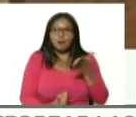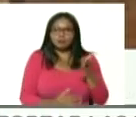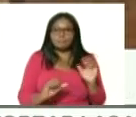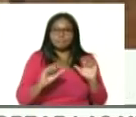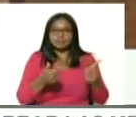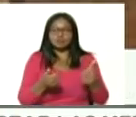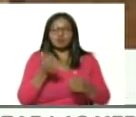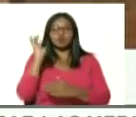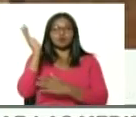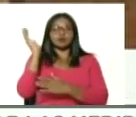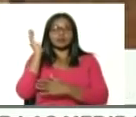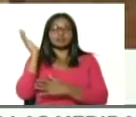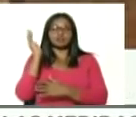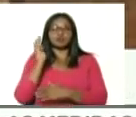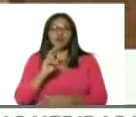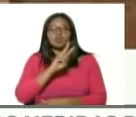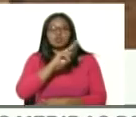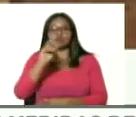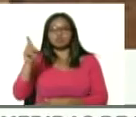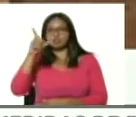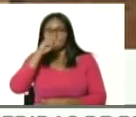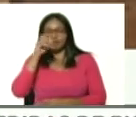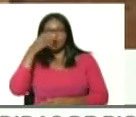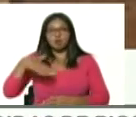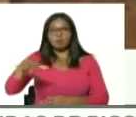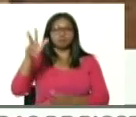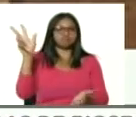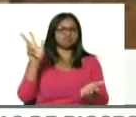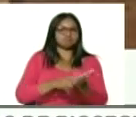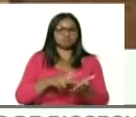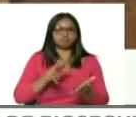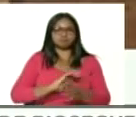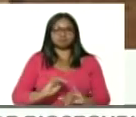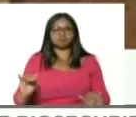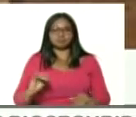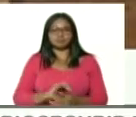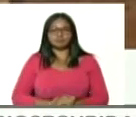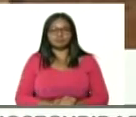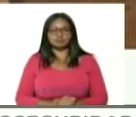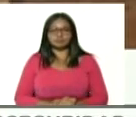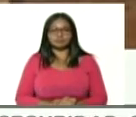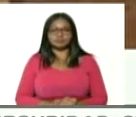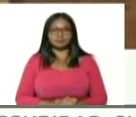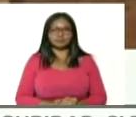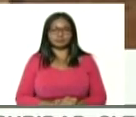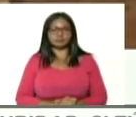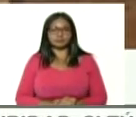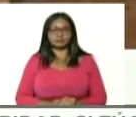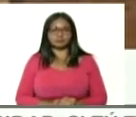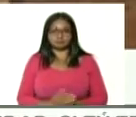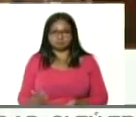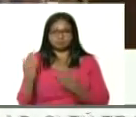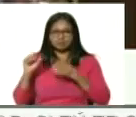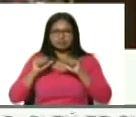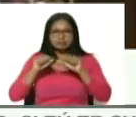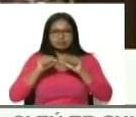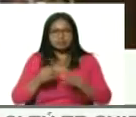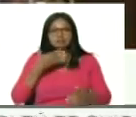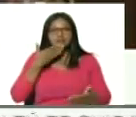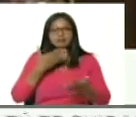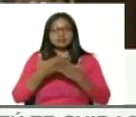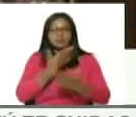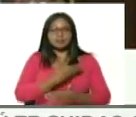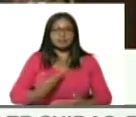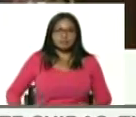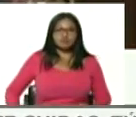del Congreso Bicentenario de los Pueblos, aprobada. Cúmplase. Adelante. Gracias, presidente.